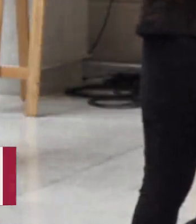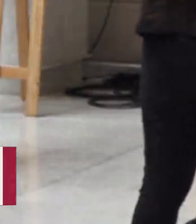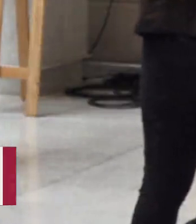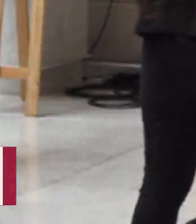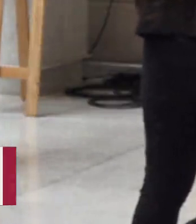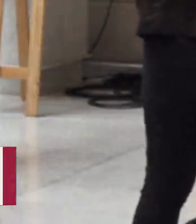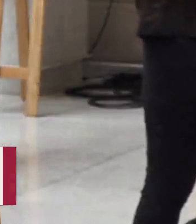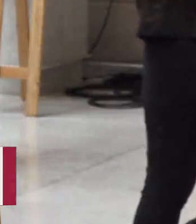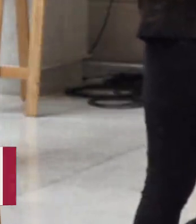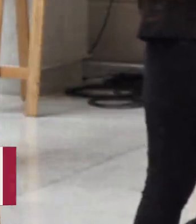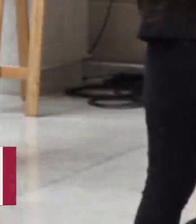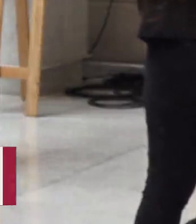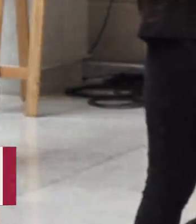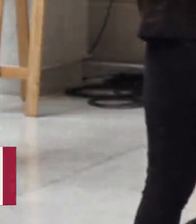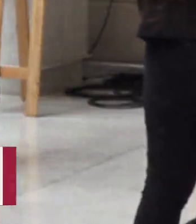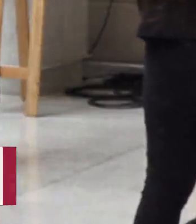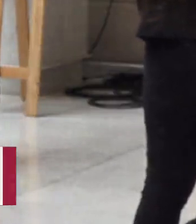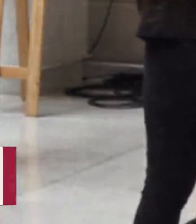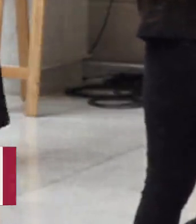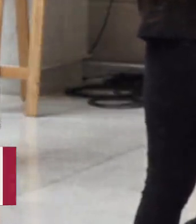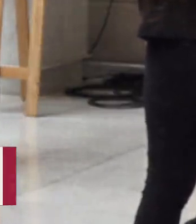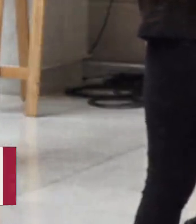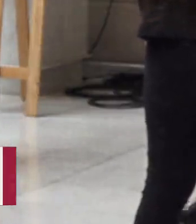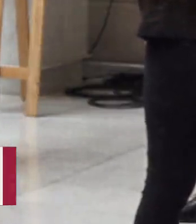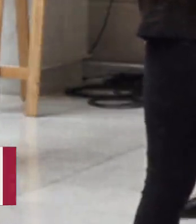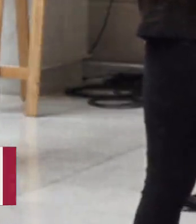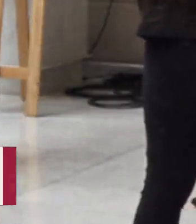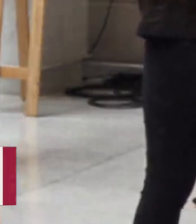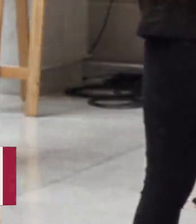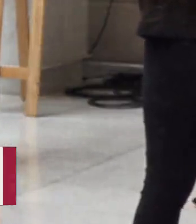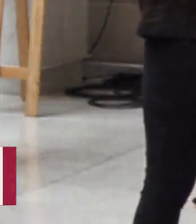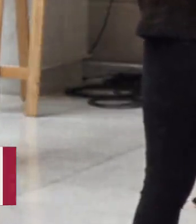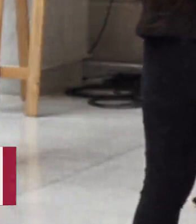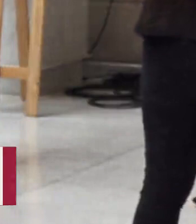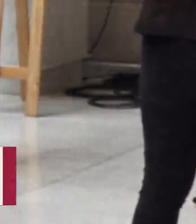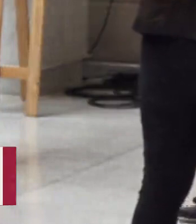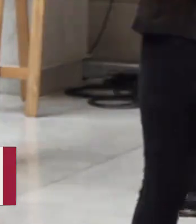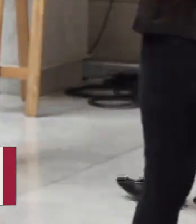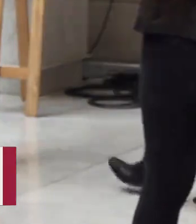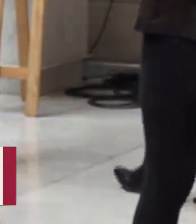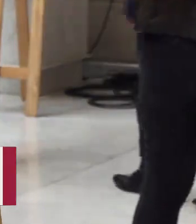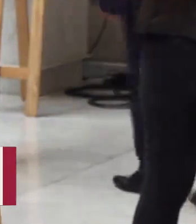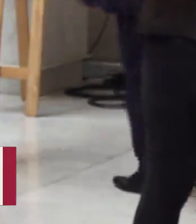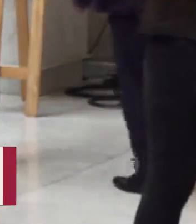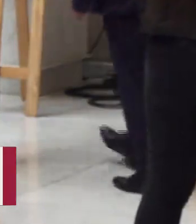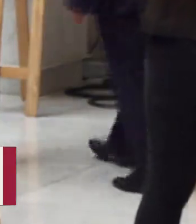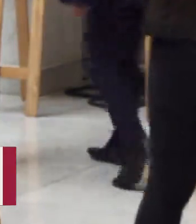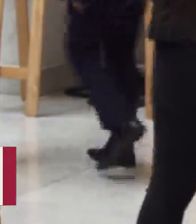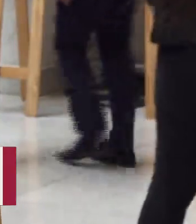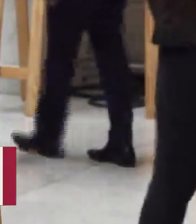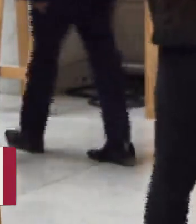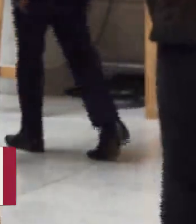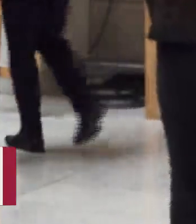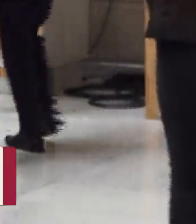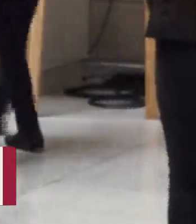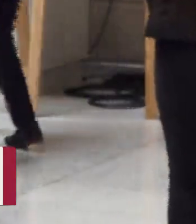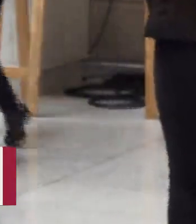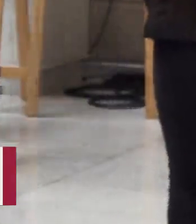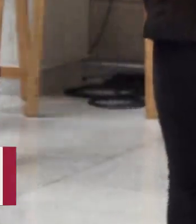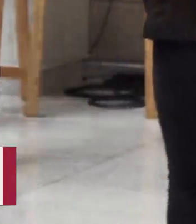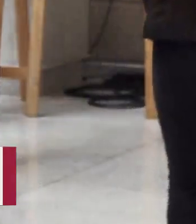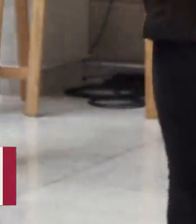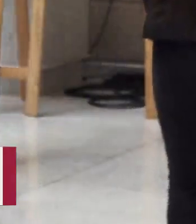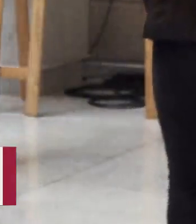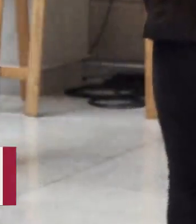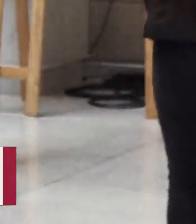significativo en el país, donde tenemos inclusive que en los quintiles más bajos tenemos a la clase media baja que está expuesta ante eventos adversos